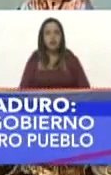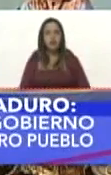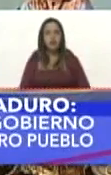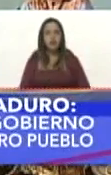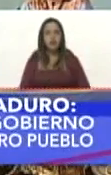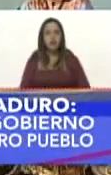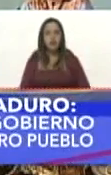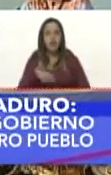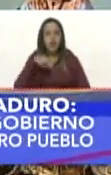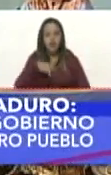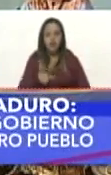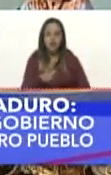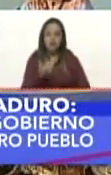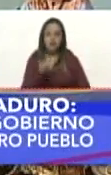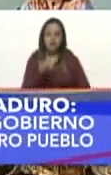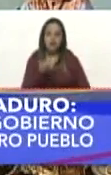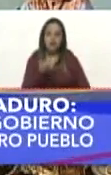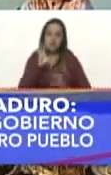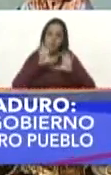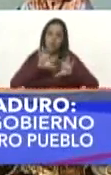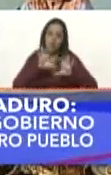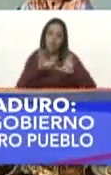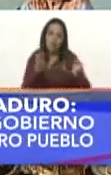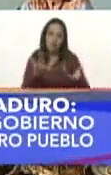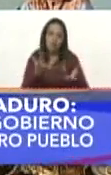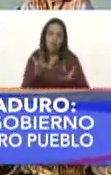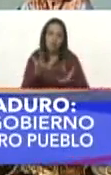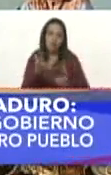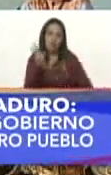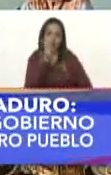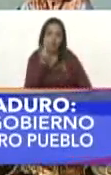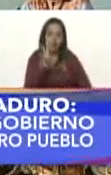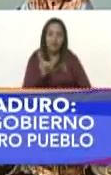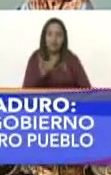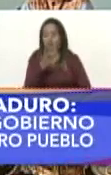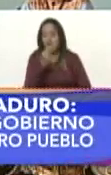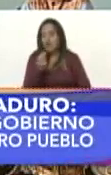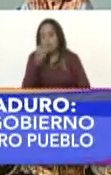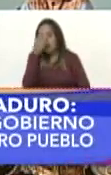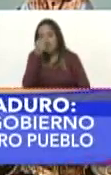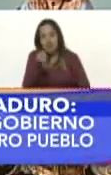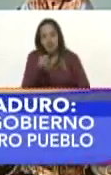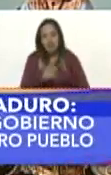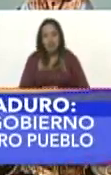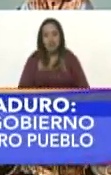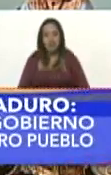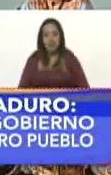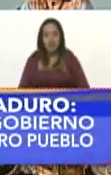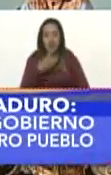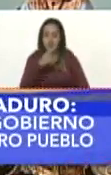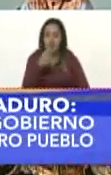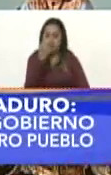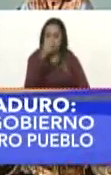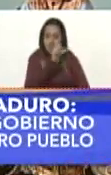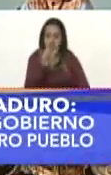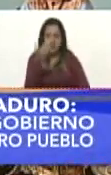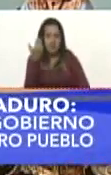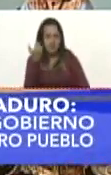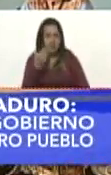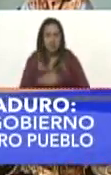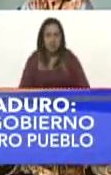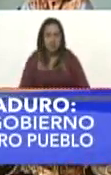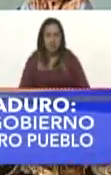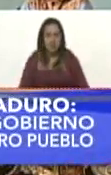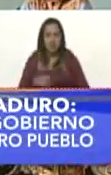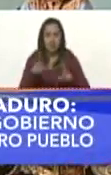parte del humor nuestro, ¿no? Ellos no lo entienden. Yo dije hace una semana algo así,